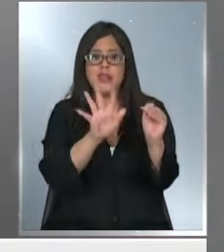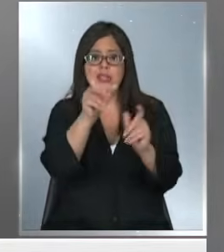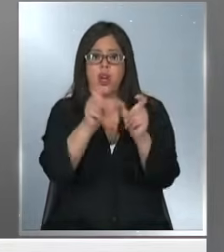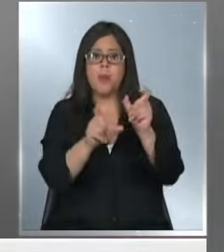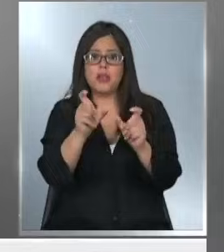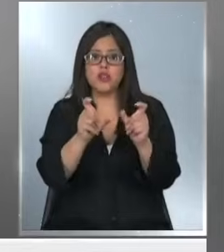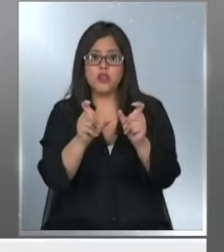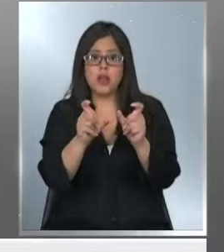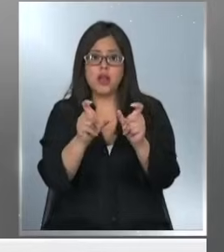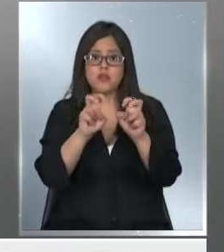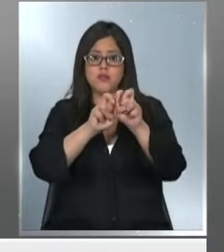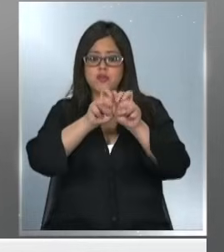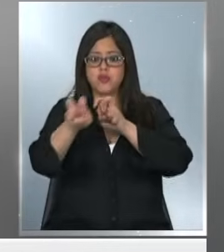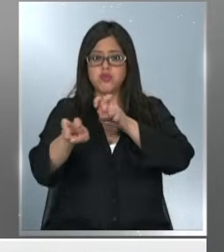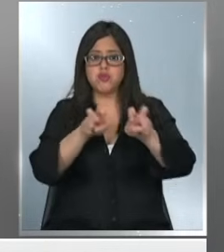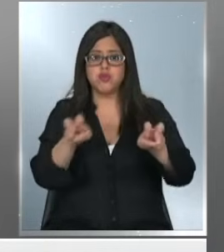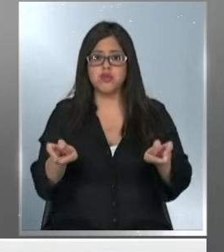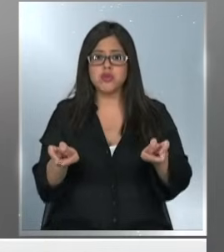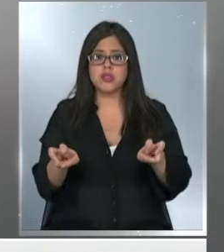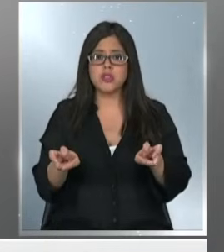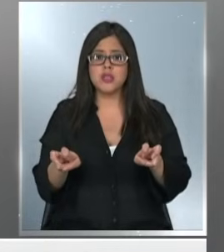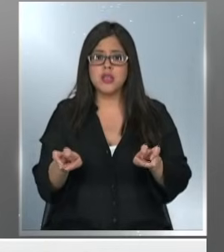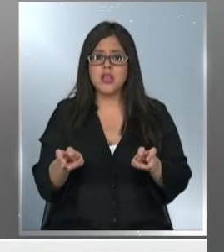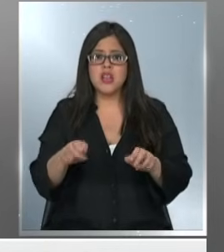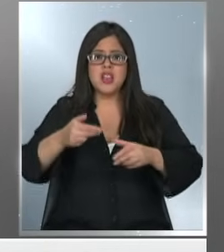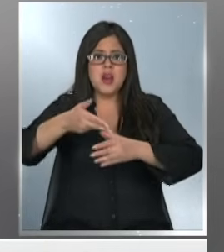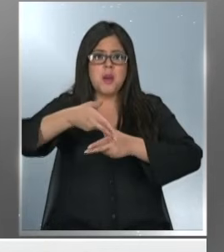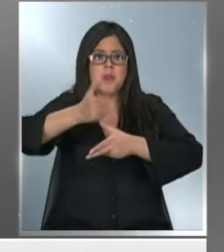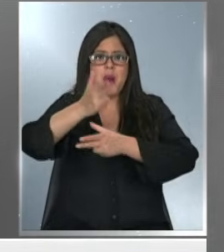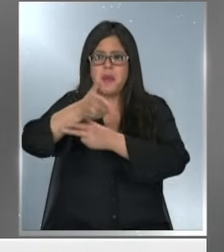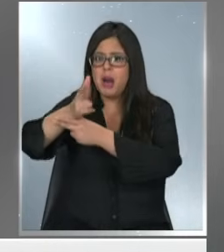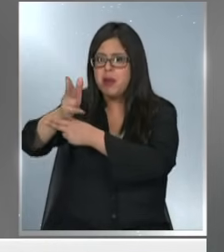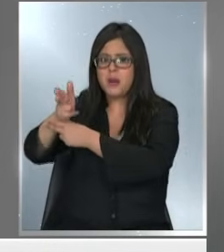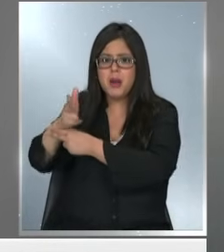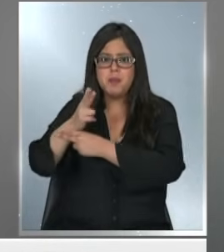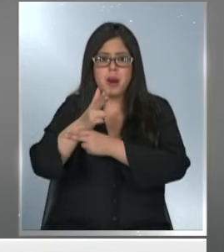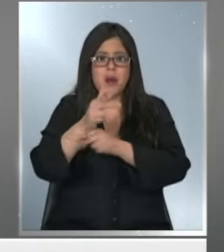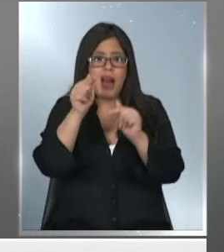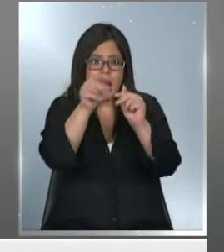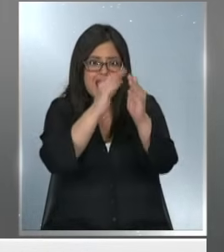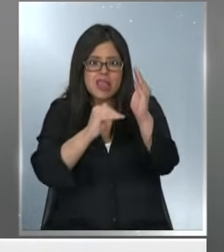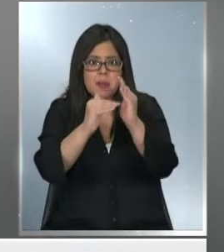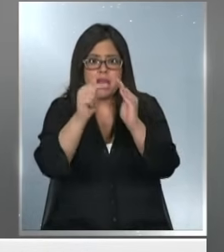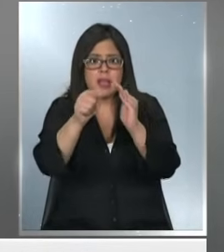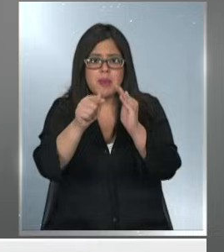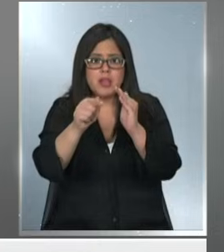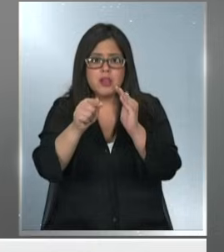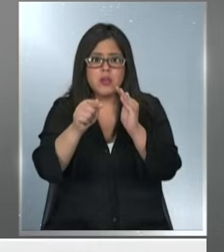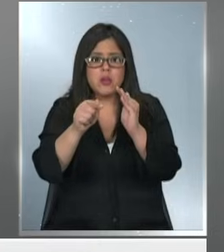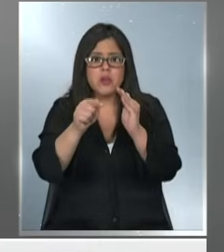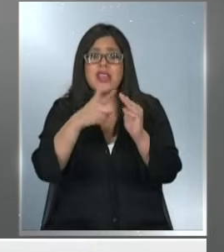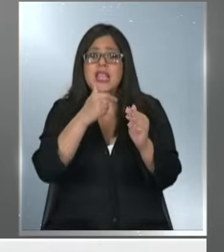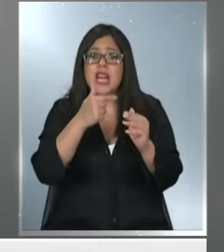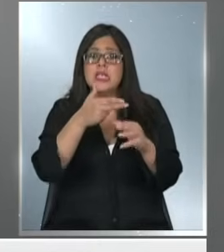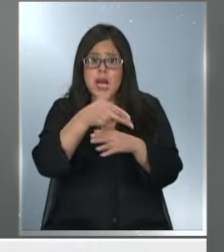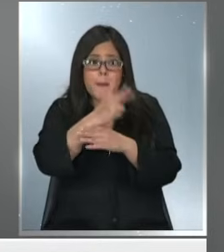individuos malnacidos y empezaron a disparar, a ese departamento y a matar a una persona ahí que